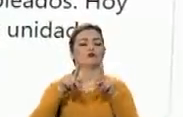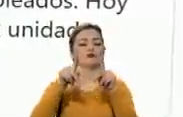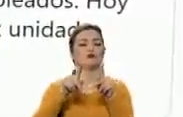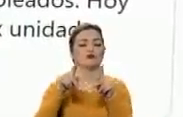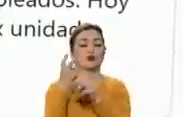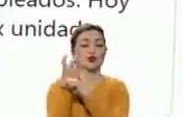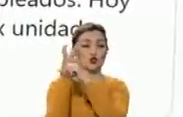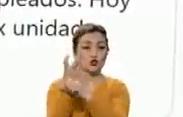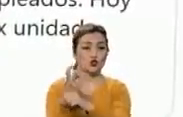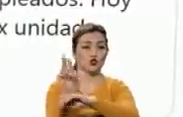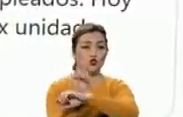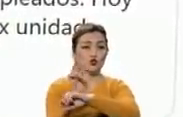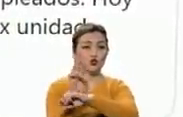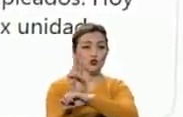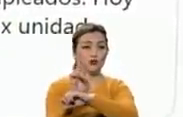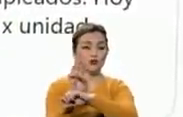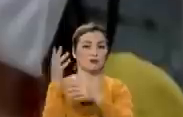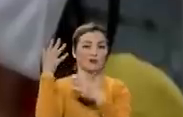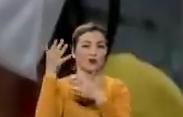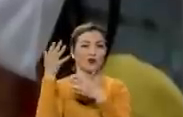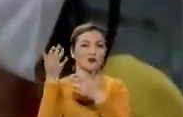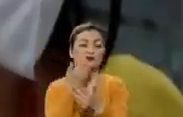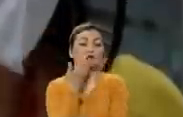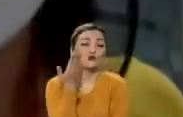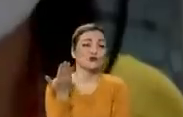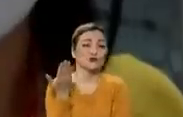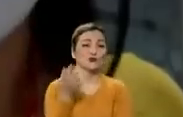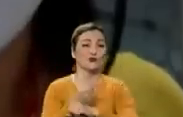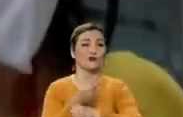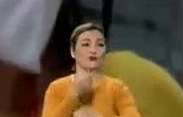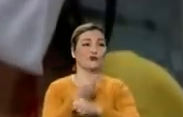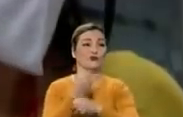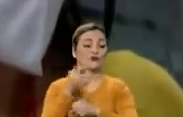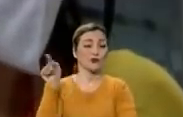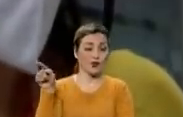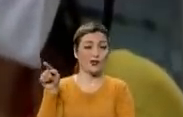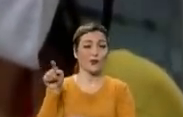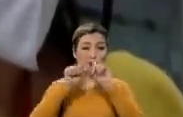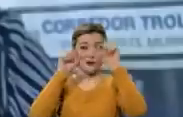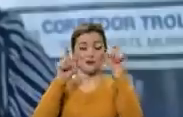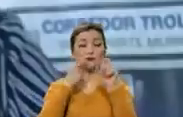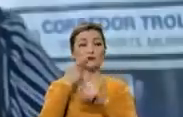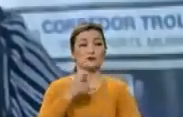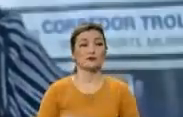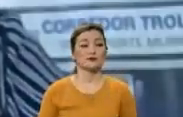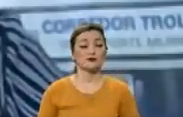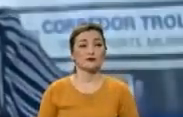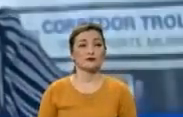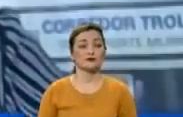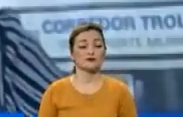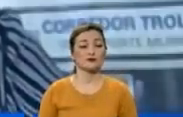que el trole sea usada como cuotas políticas. Asimismo, la gerenta de la empresa, Andrea Flores, asegura que es